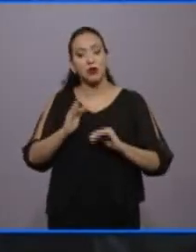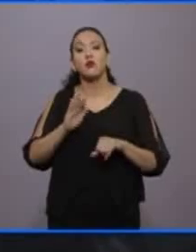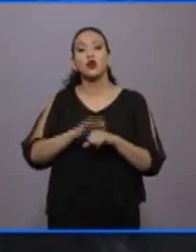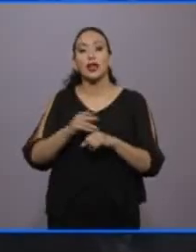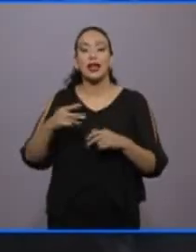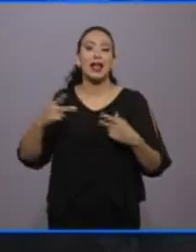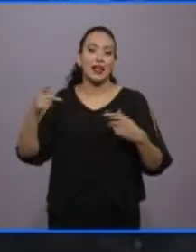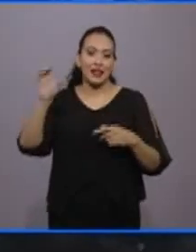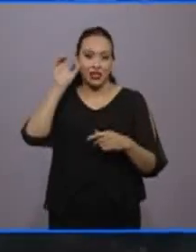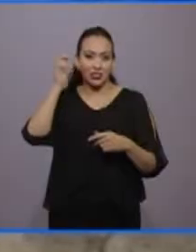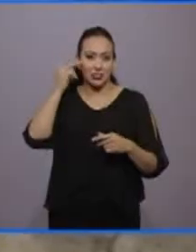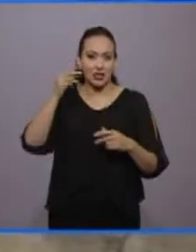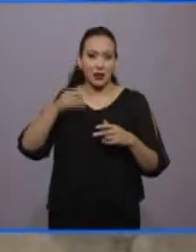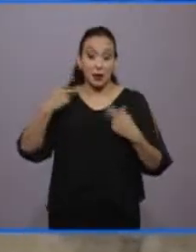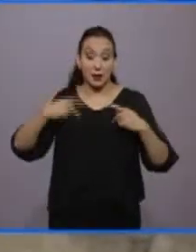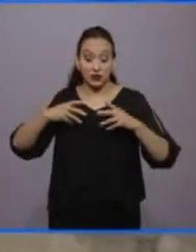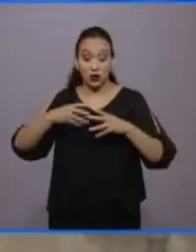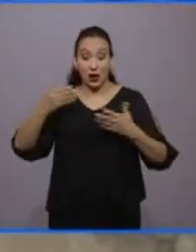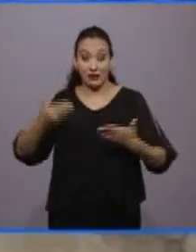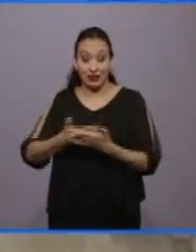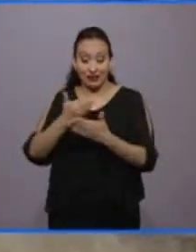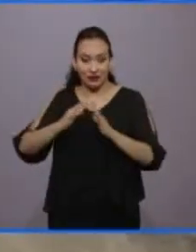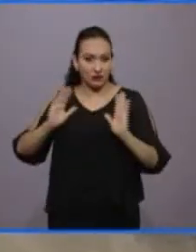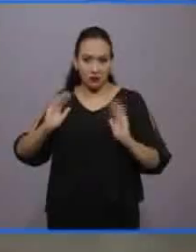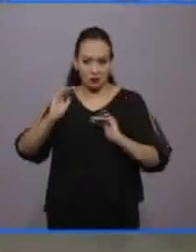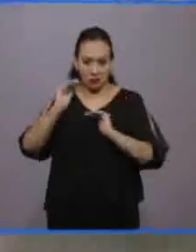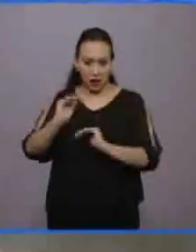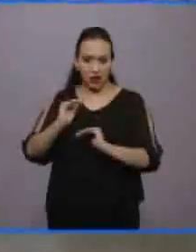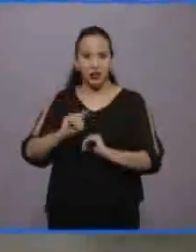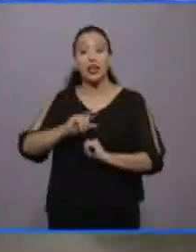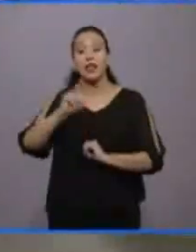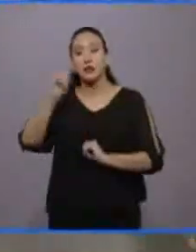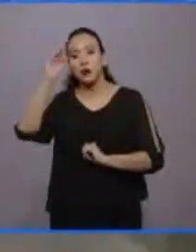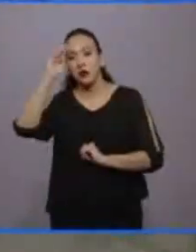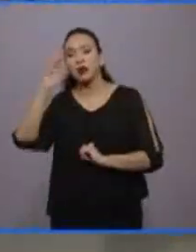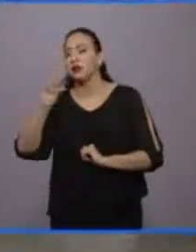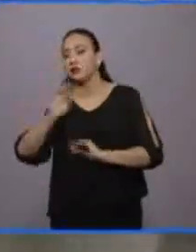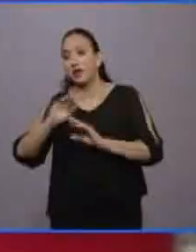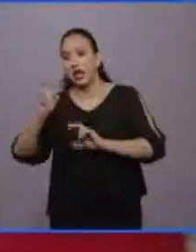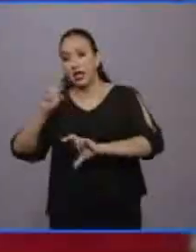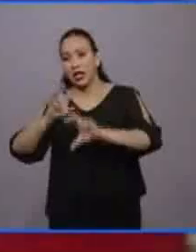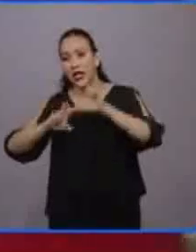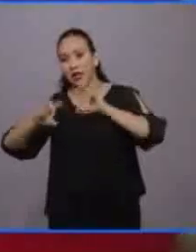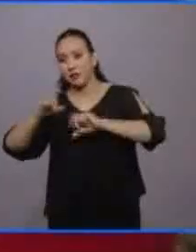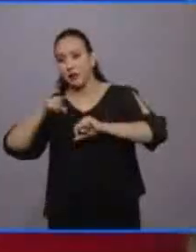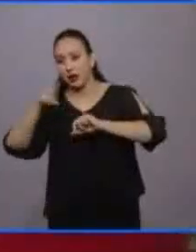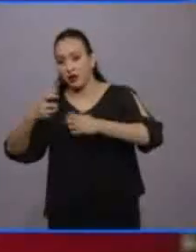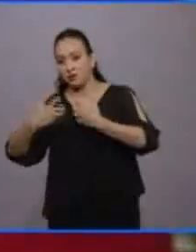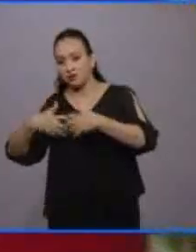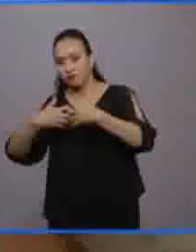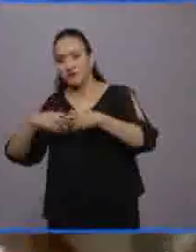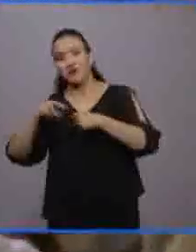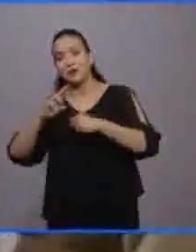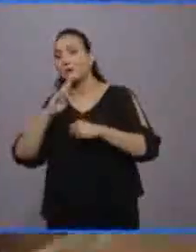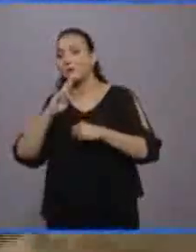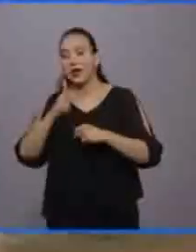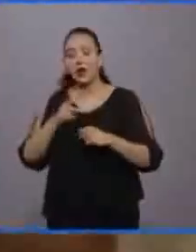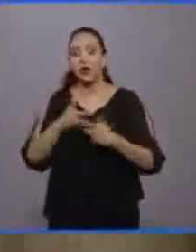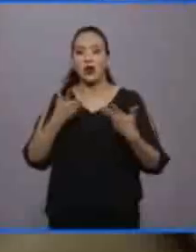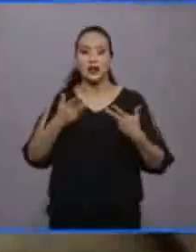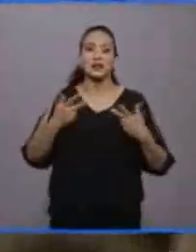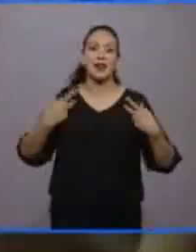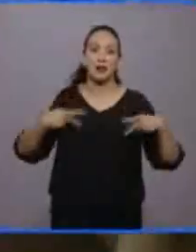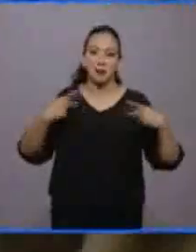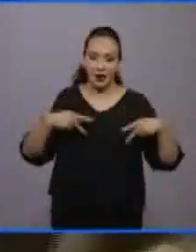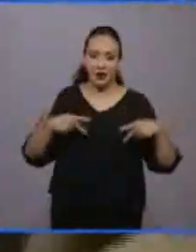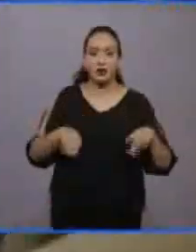población de ese país. Y entonces deciden pasar de la inversión en infraestructura a hacerlo a base de